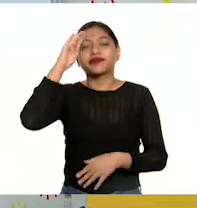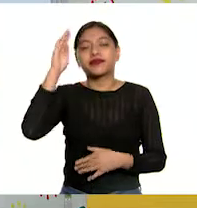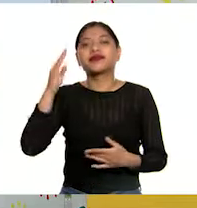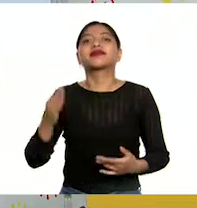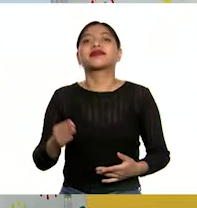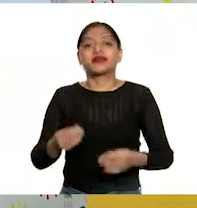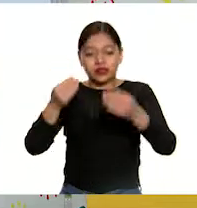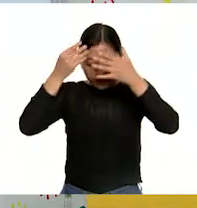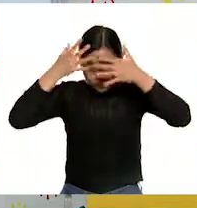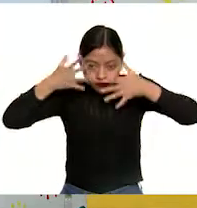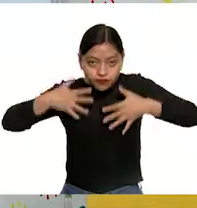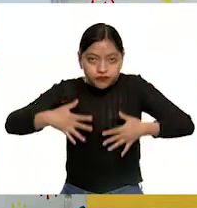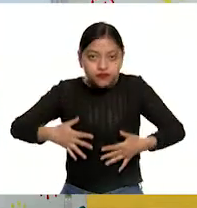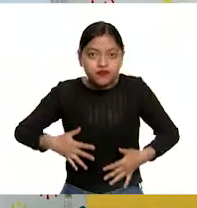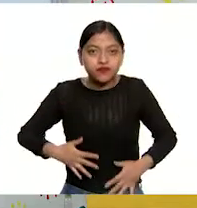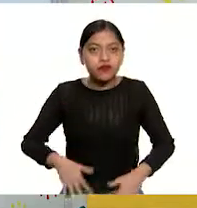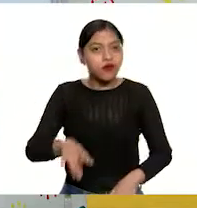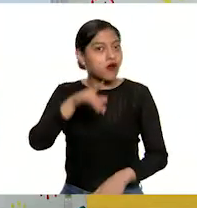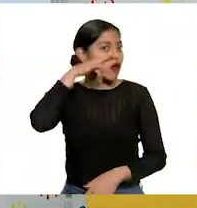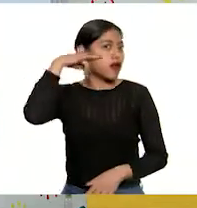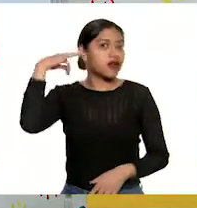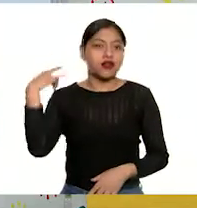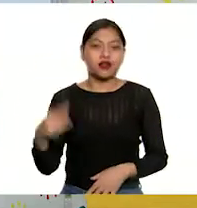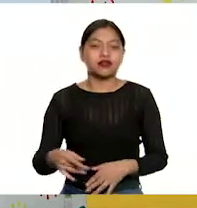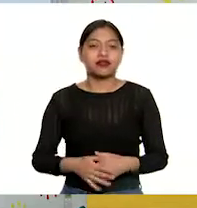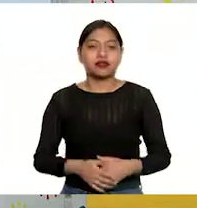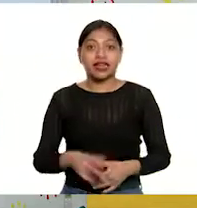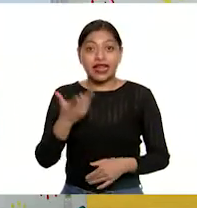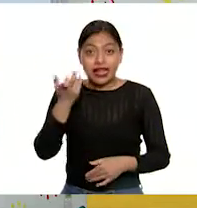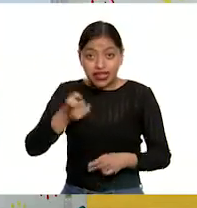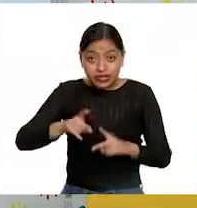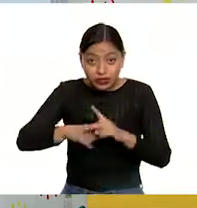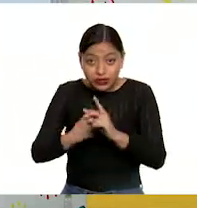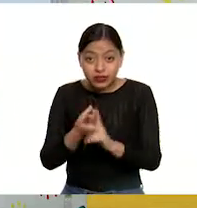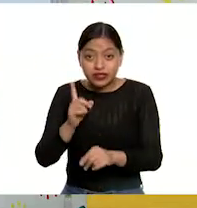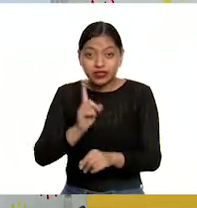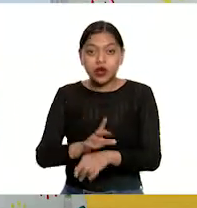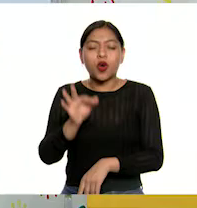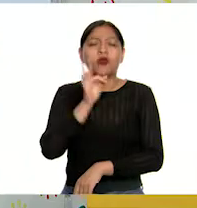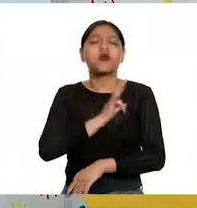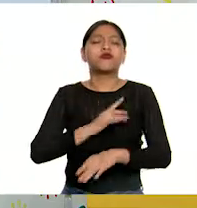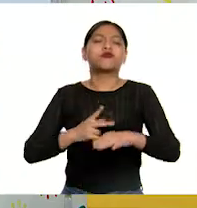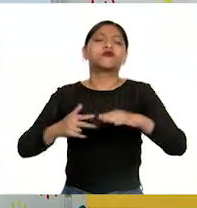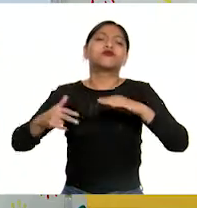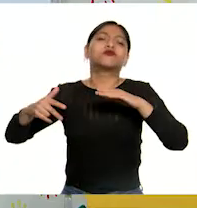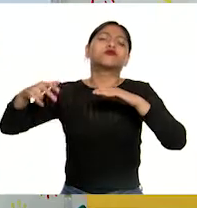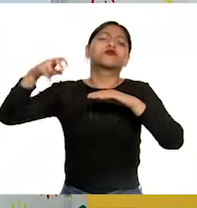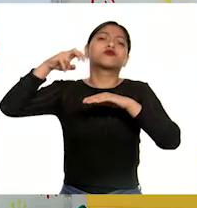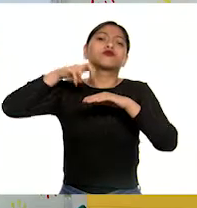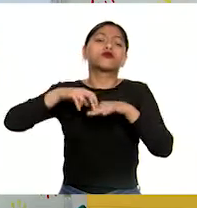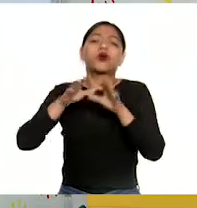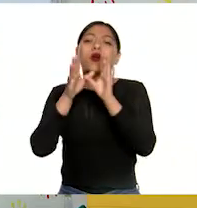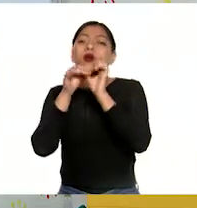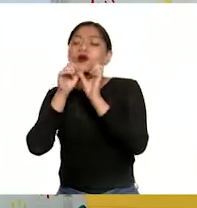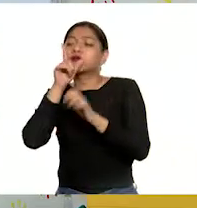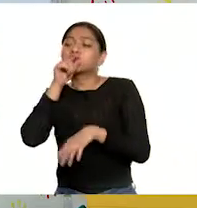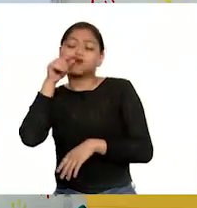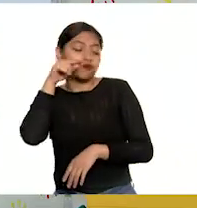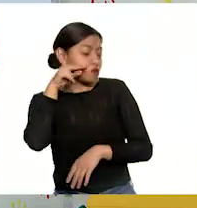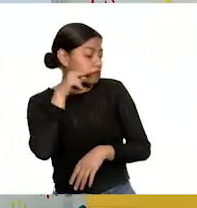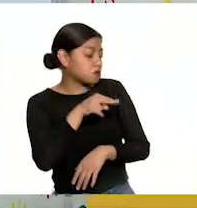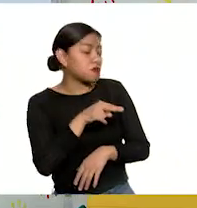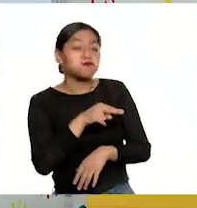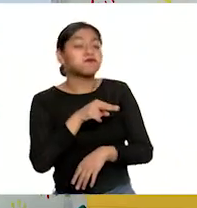volvió invisible. Y entonces, a partir de ese día, él pudo subir a la azotea sin que los pájaros lo